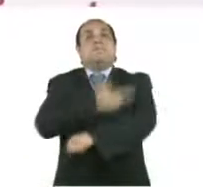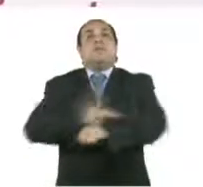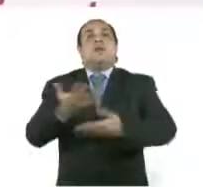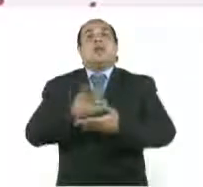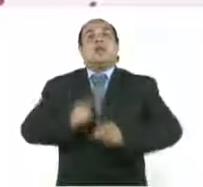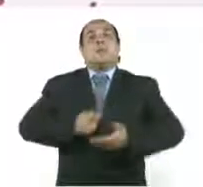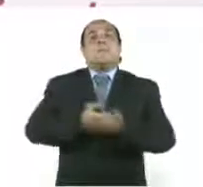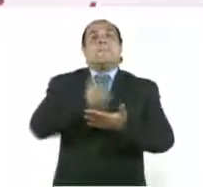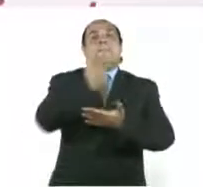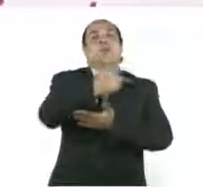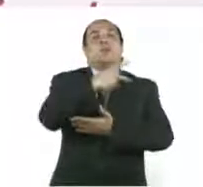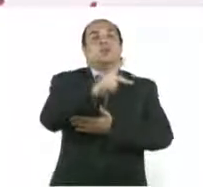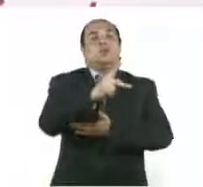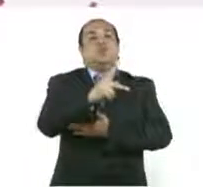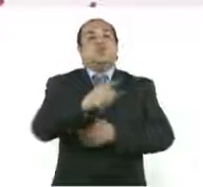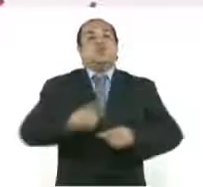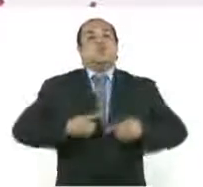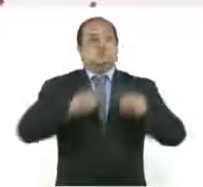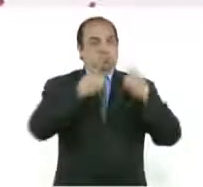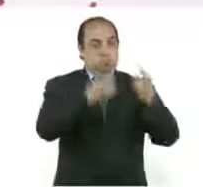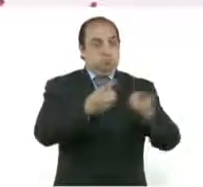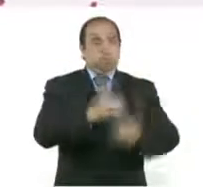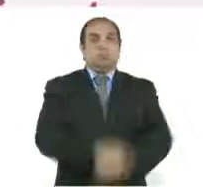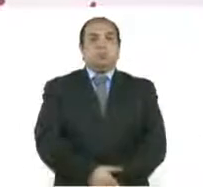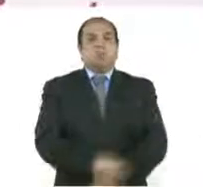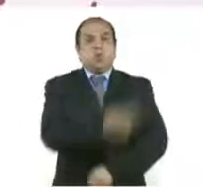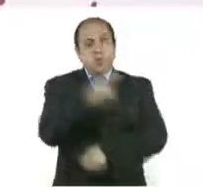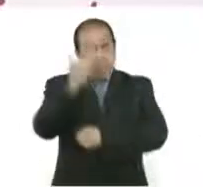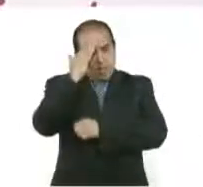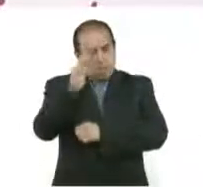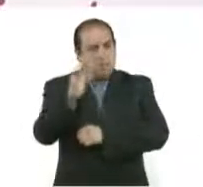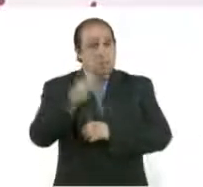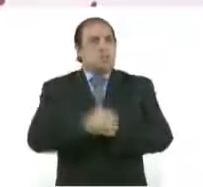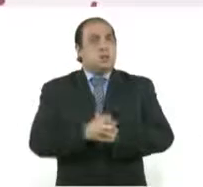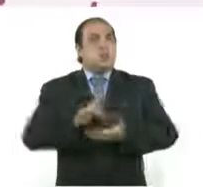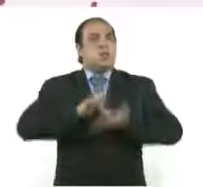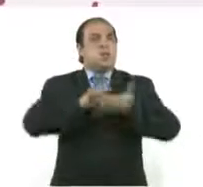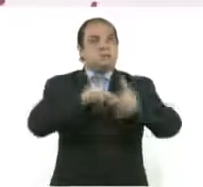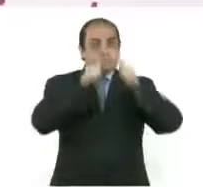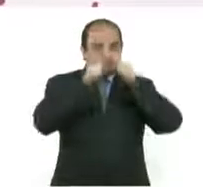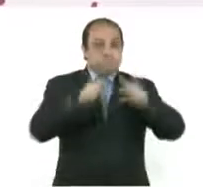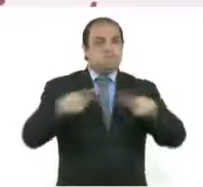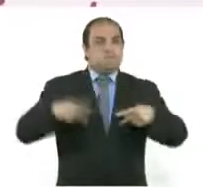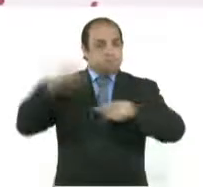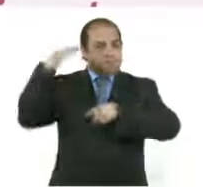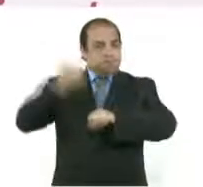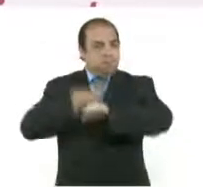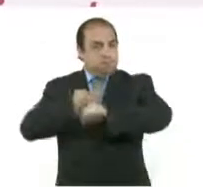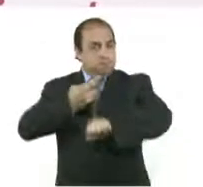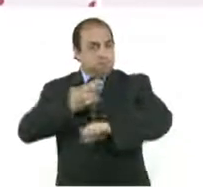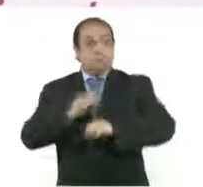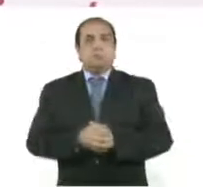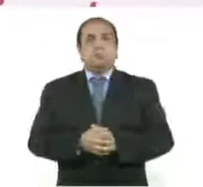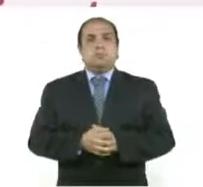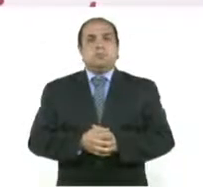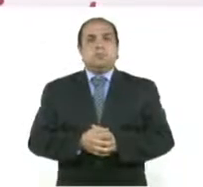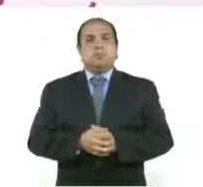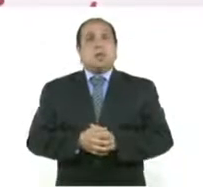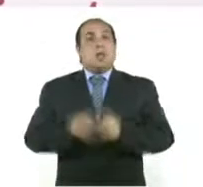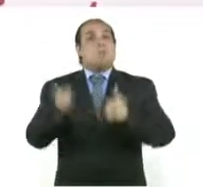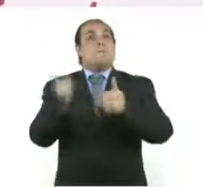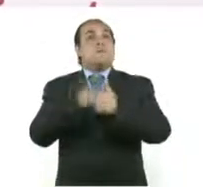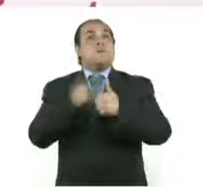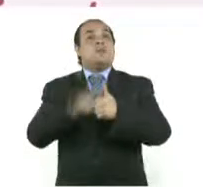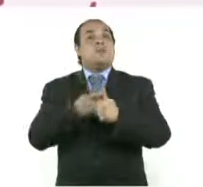pertenece. Como ustedes saben, el apoyo y la atención a las personas adultas mayores es pilar de las